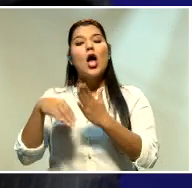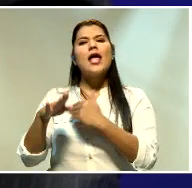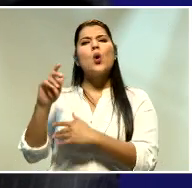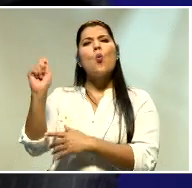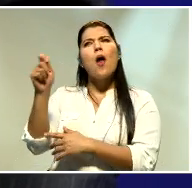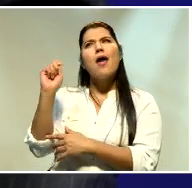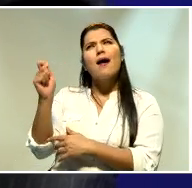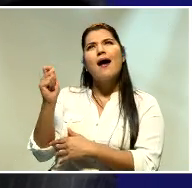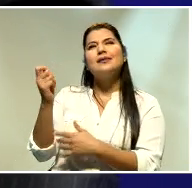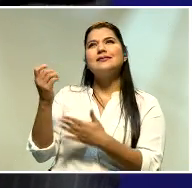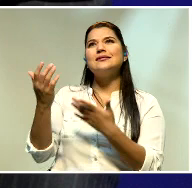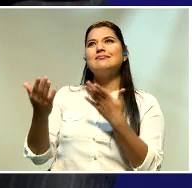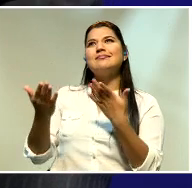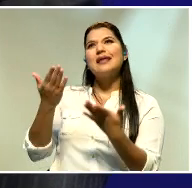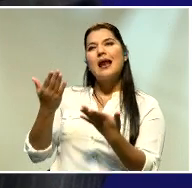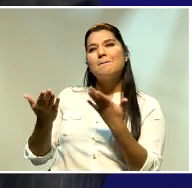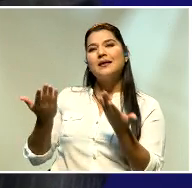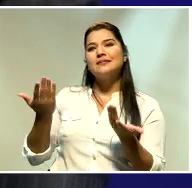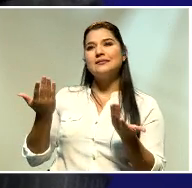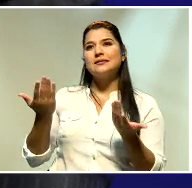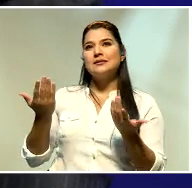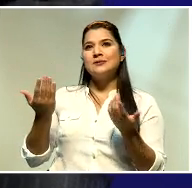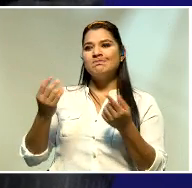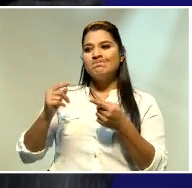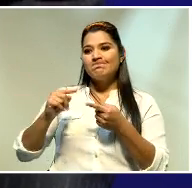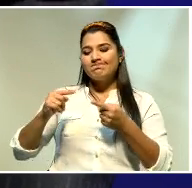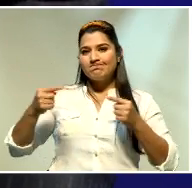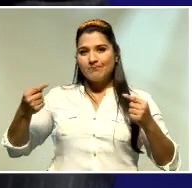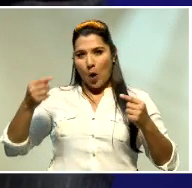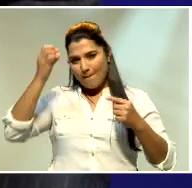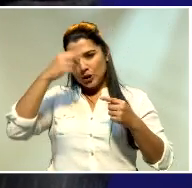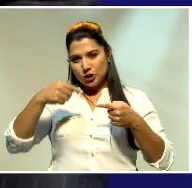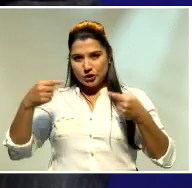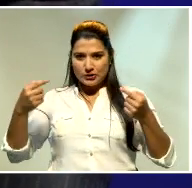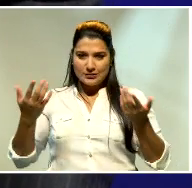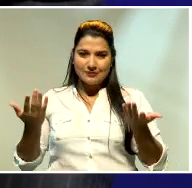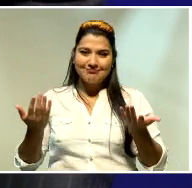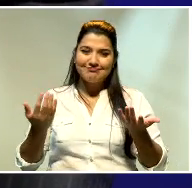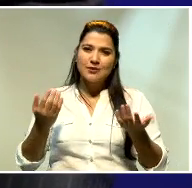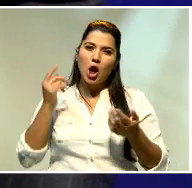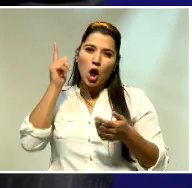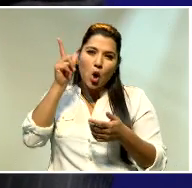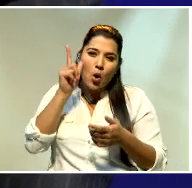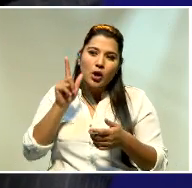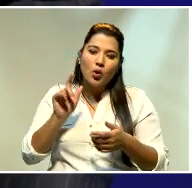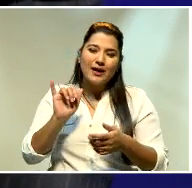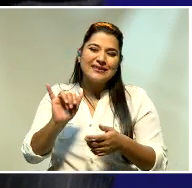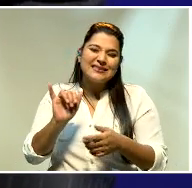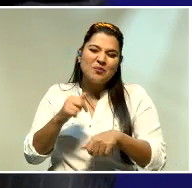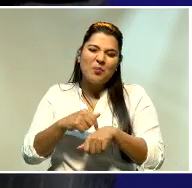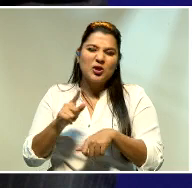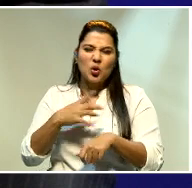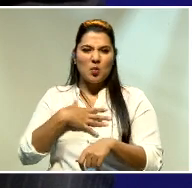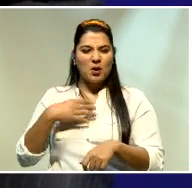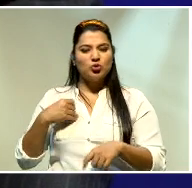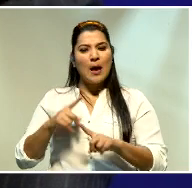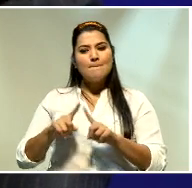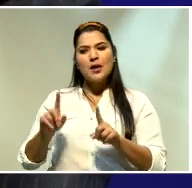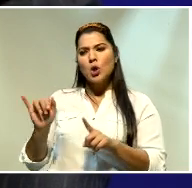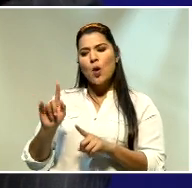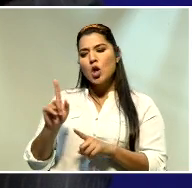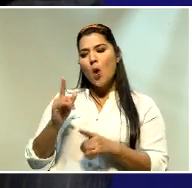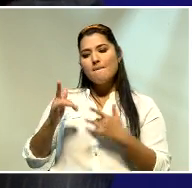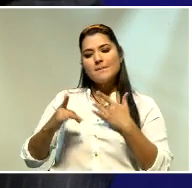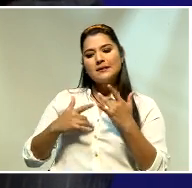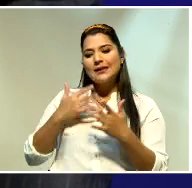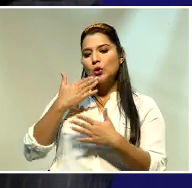un poco esa contradicción. Si algo, obviamente, a uno no le gusta ese momento, pero también no me siento